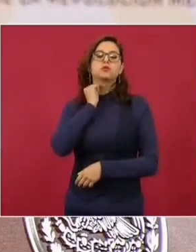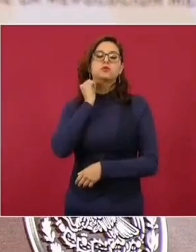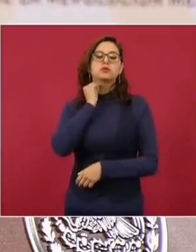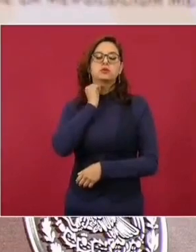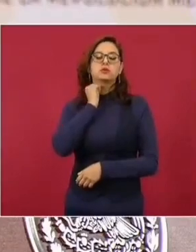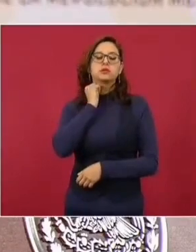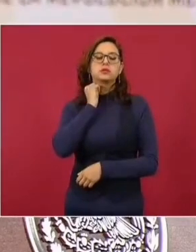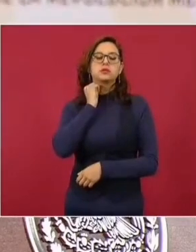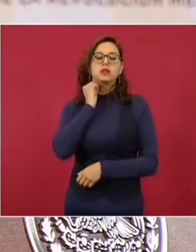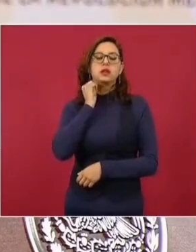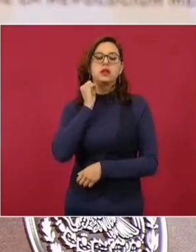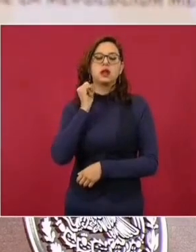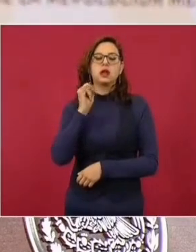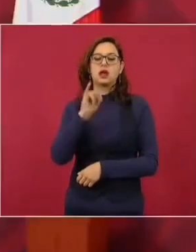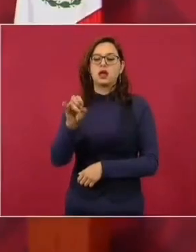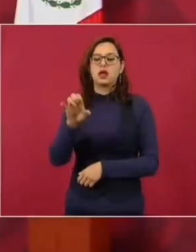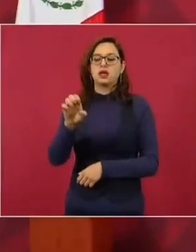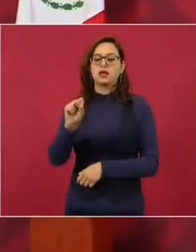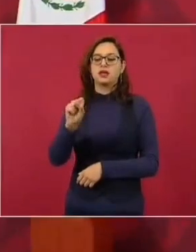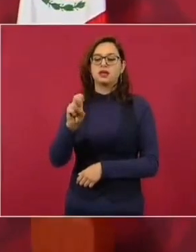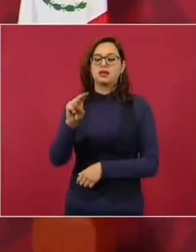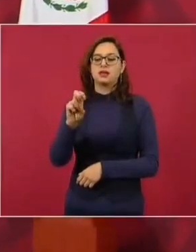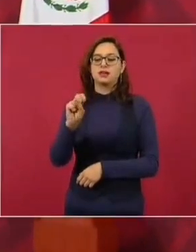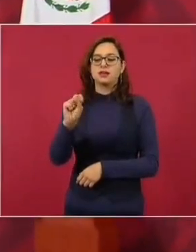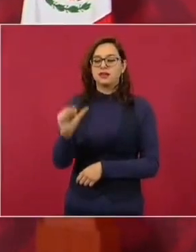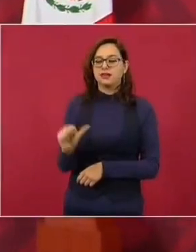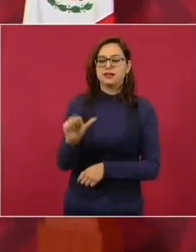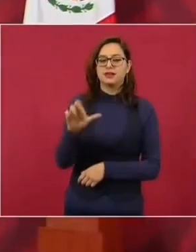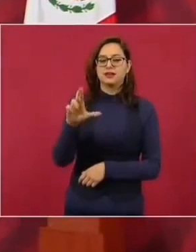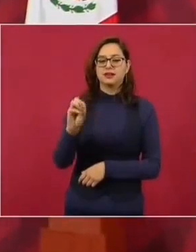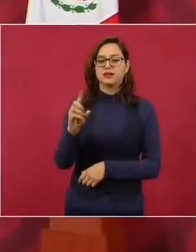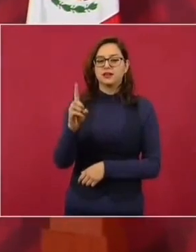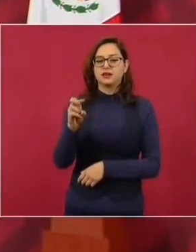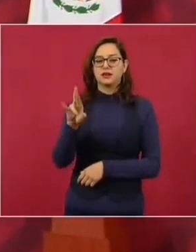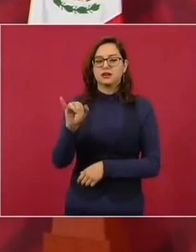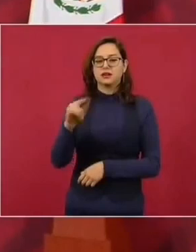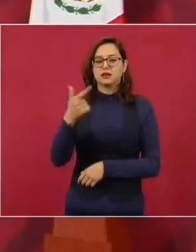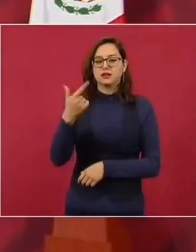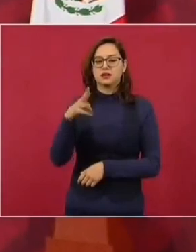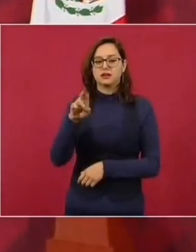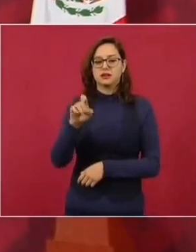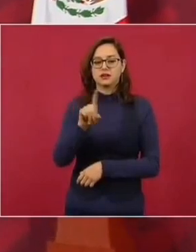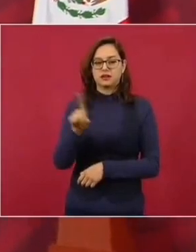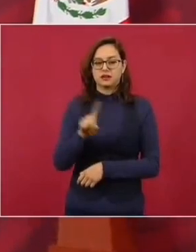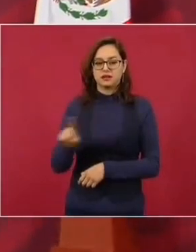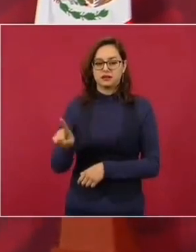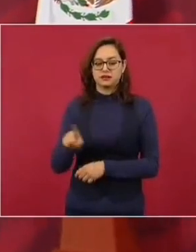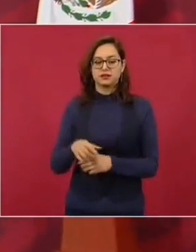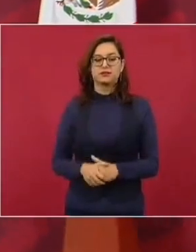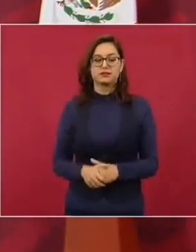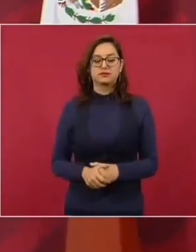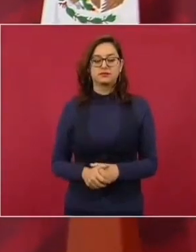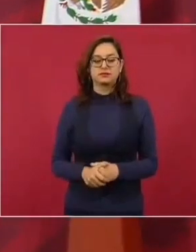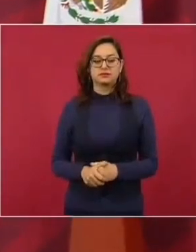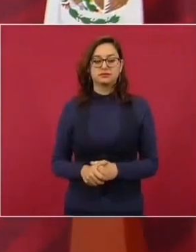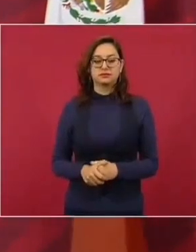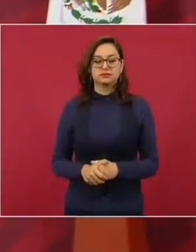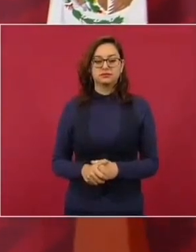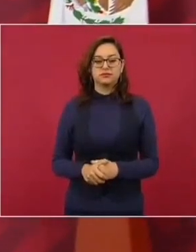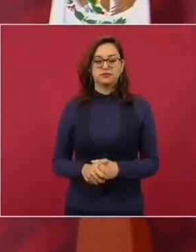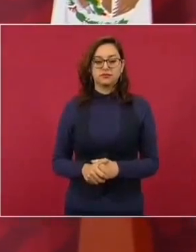presidente Andrés Manuel López Obrador anunció a Jesusa Rodríguez como la próxima embajadora de México en